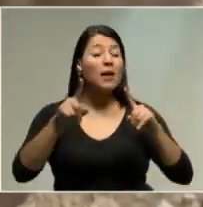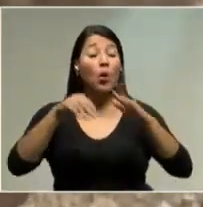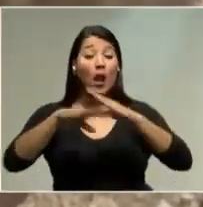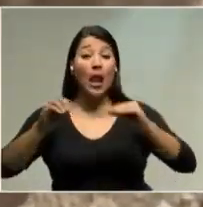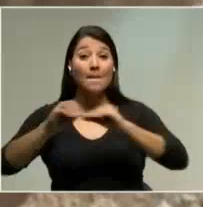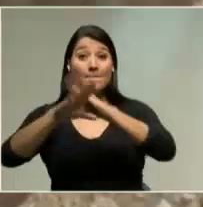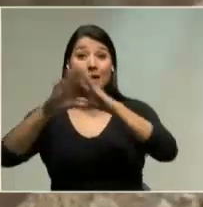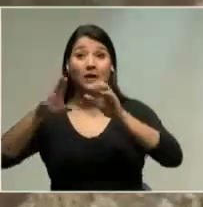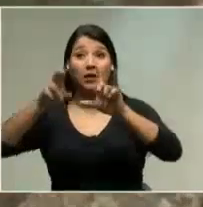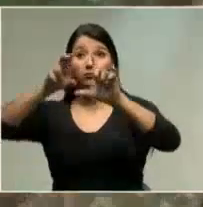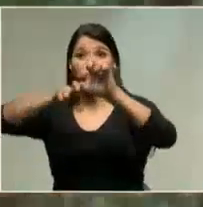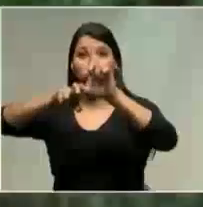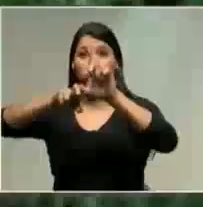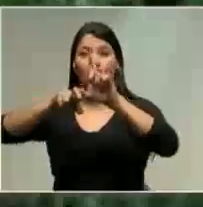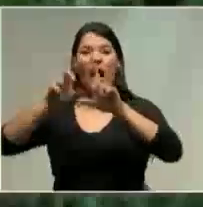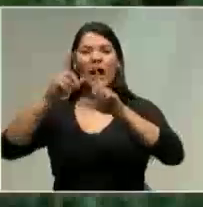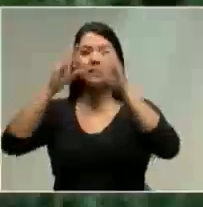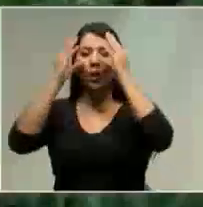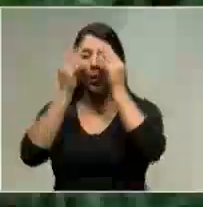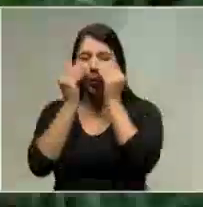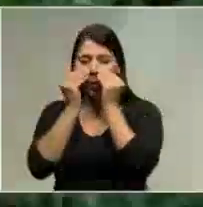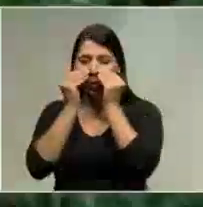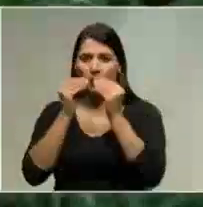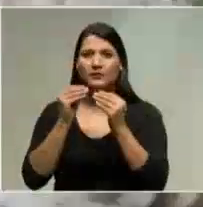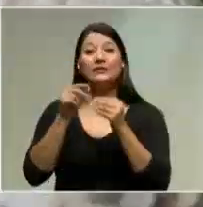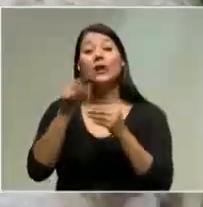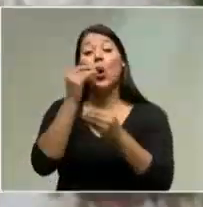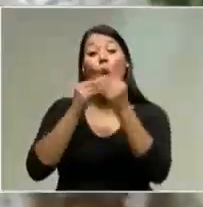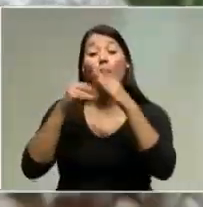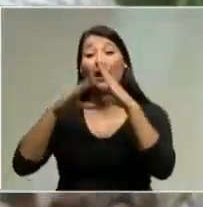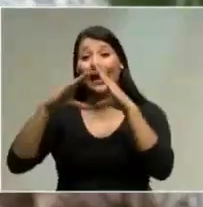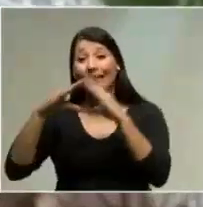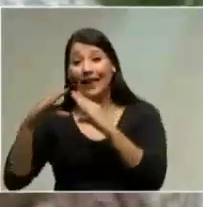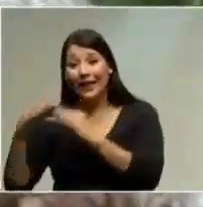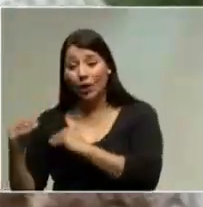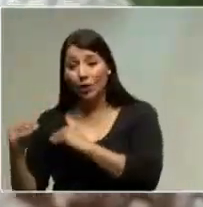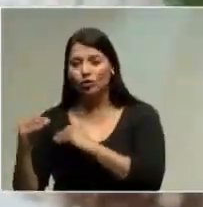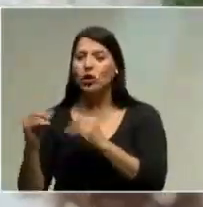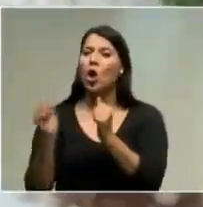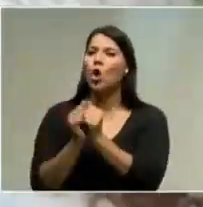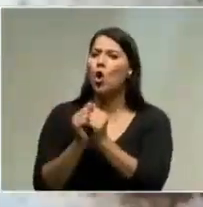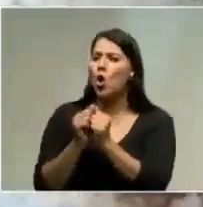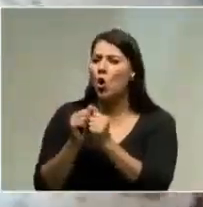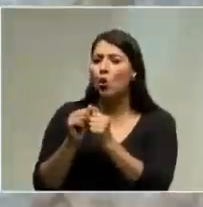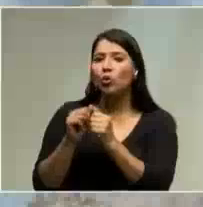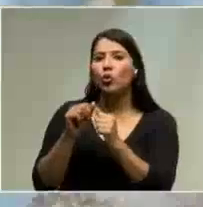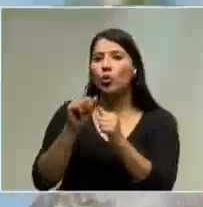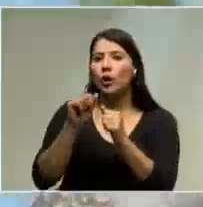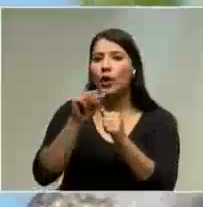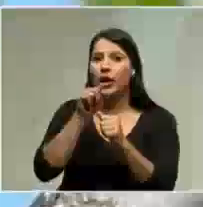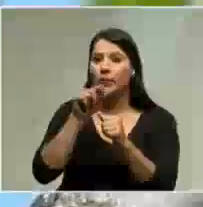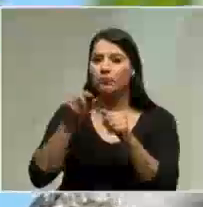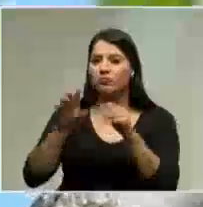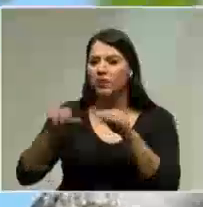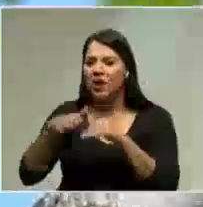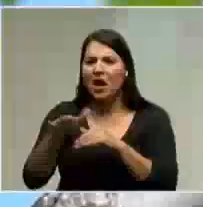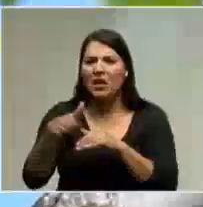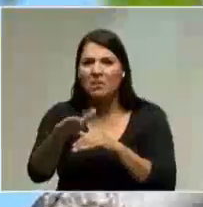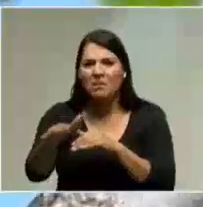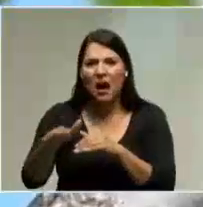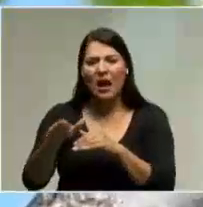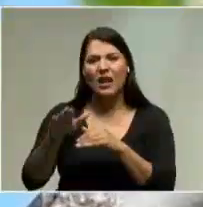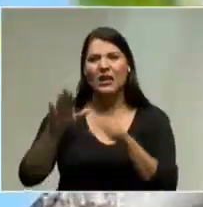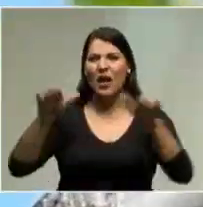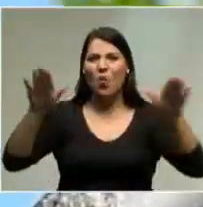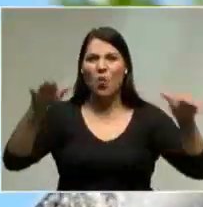los ojos casi cerrados. Se alimentan al atardecer y en la noche con insectos voladores grandes, sobre todo